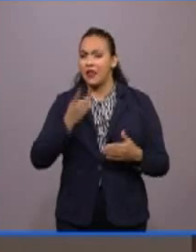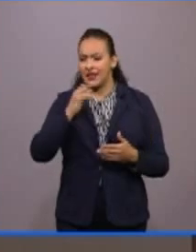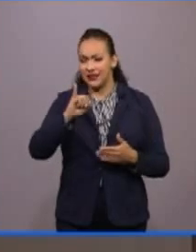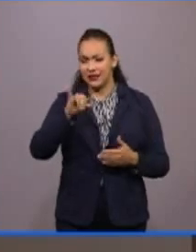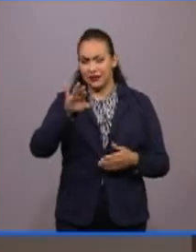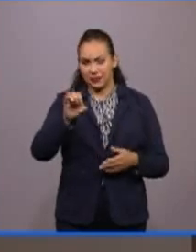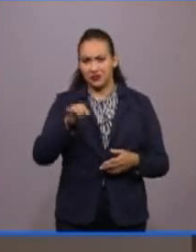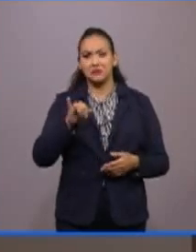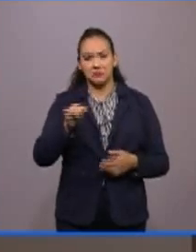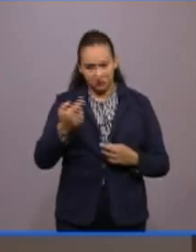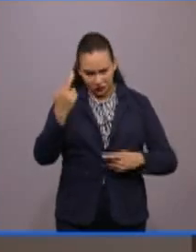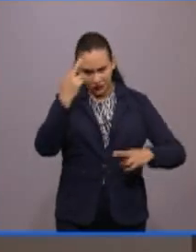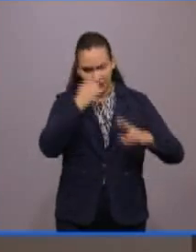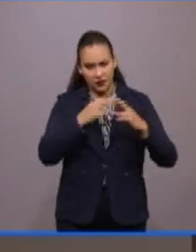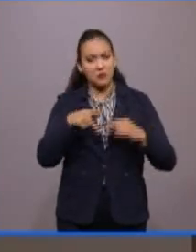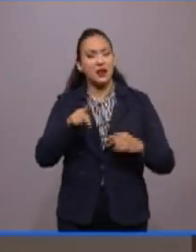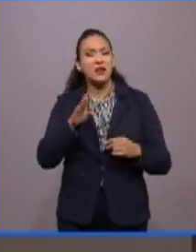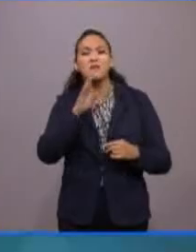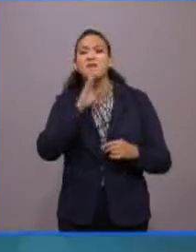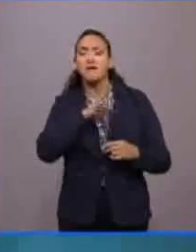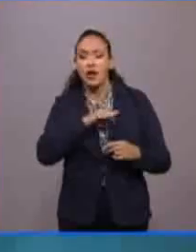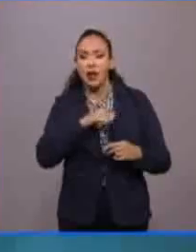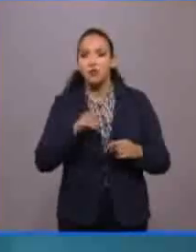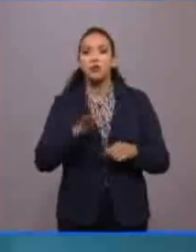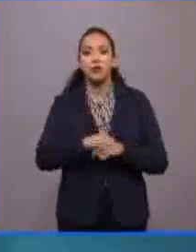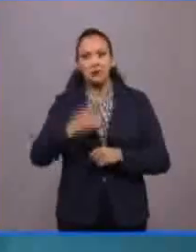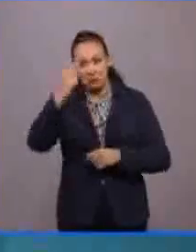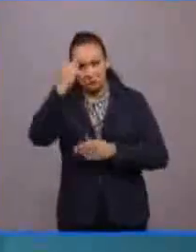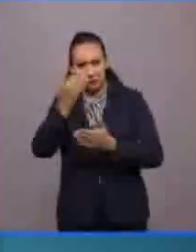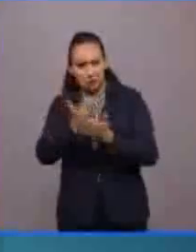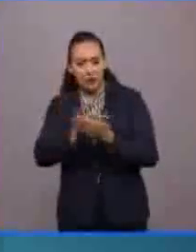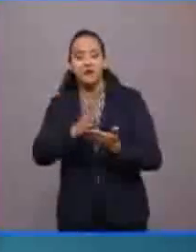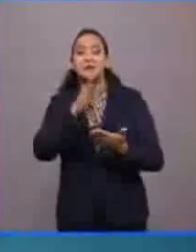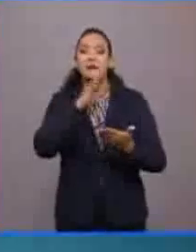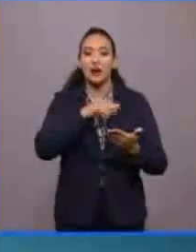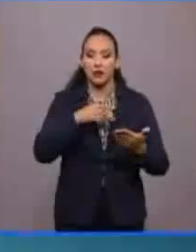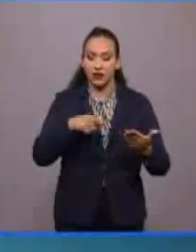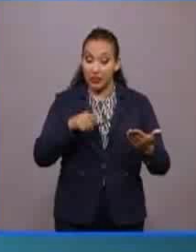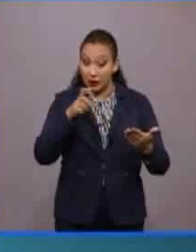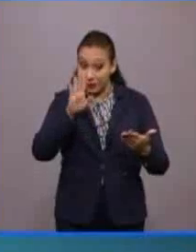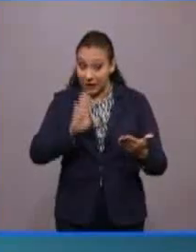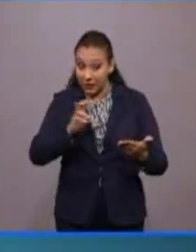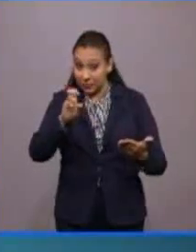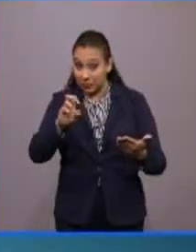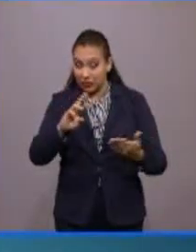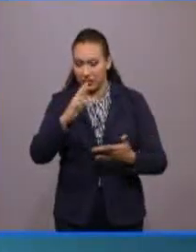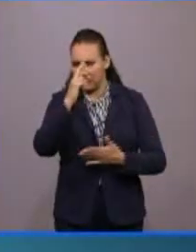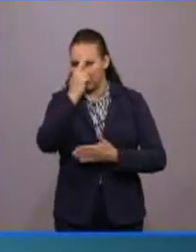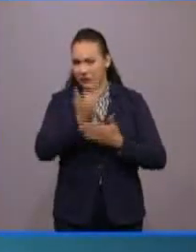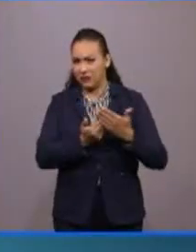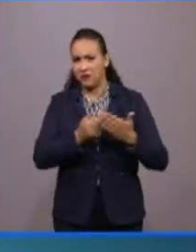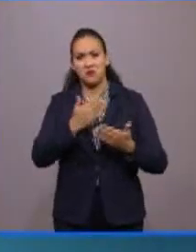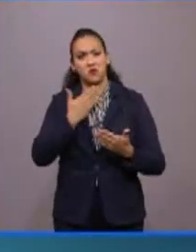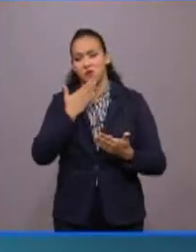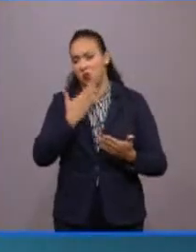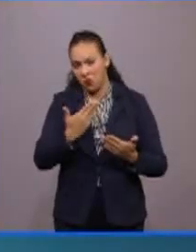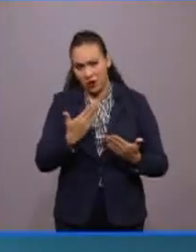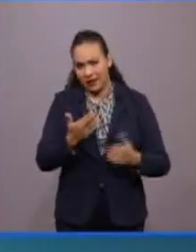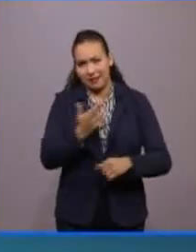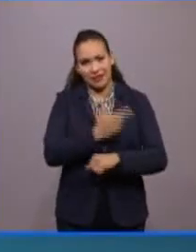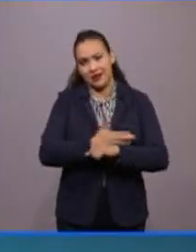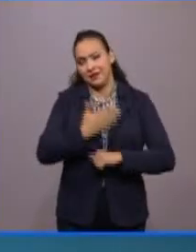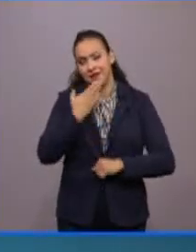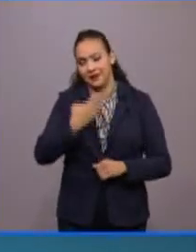INE analizó de manera incorrecta los agravios planteados, lo que a su parecer viola los principios de tutela judicial efectiva y